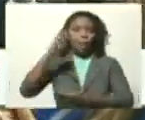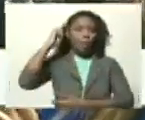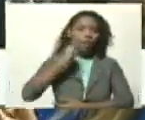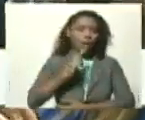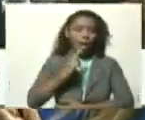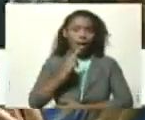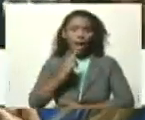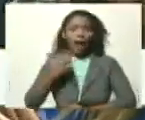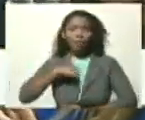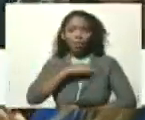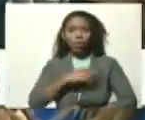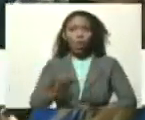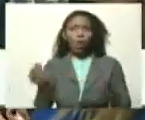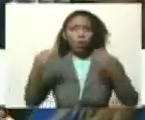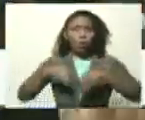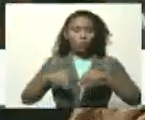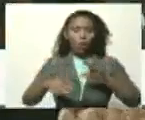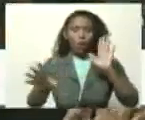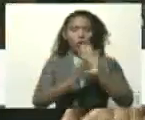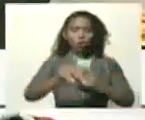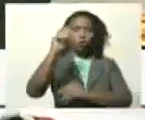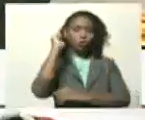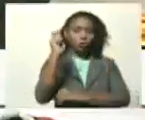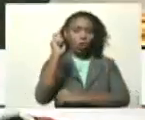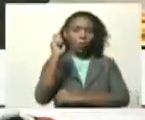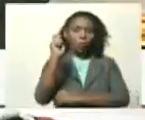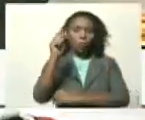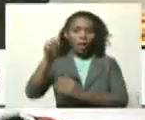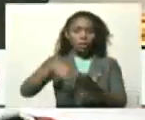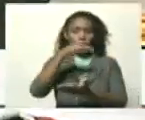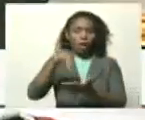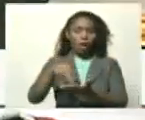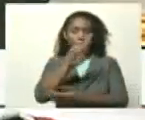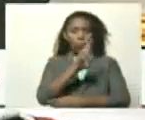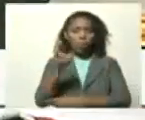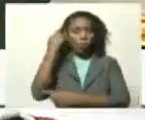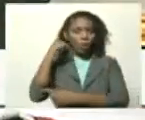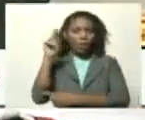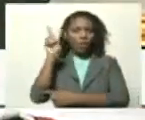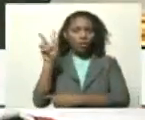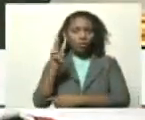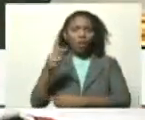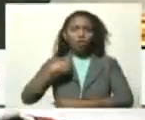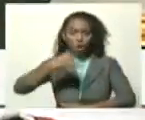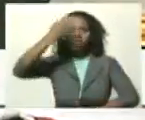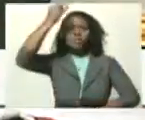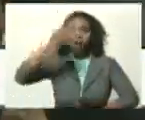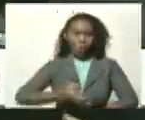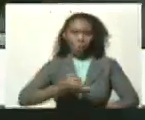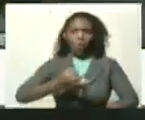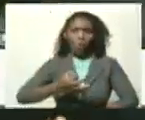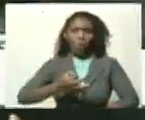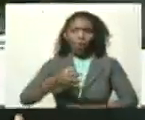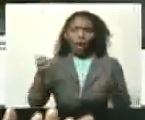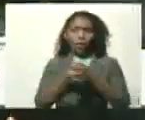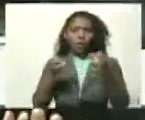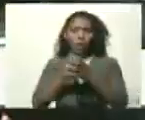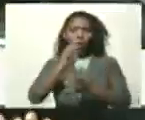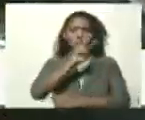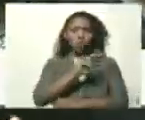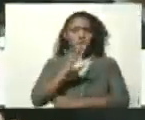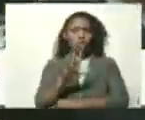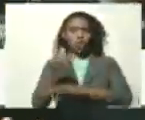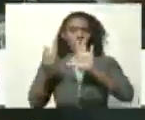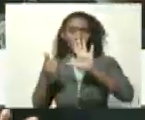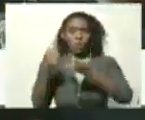de acuerdo a nuestra Constitución Nacional de la República Bolivariana de Venezuela. Estoy seguro que el abrigado 5-6 con las